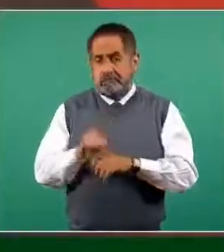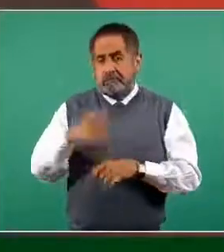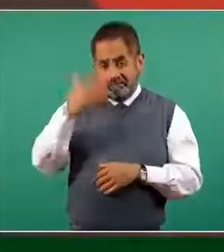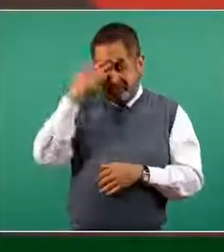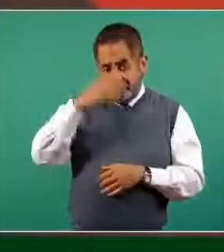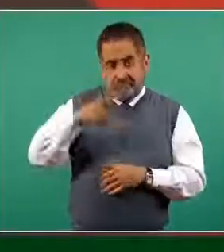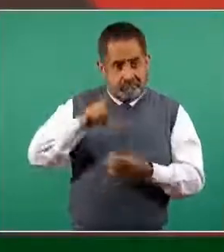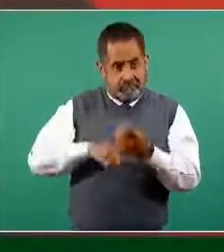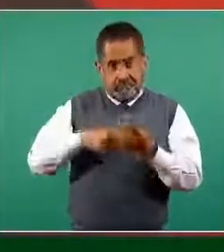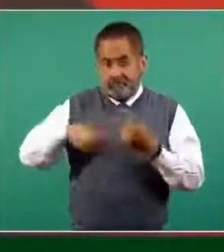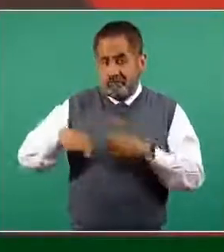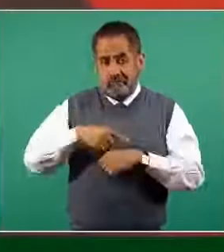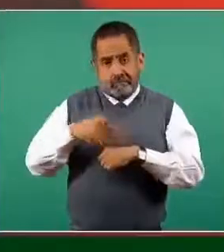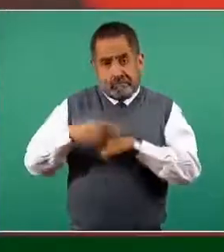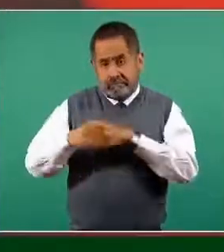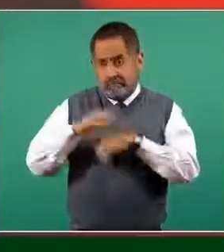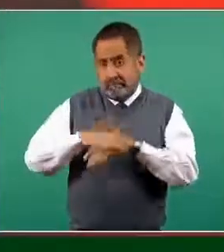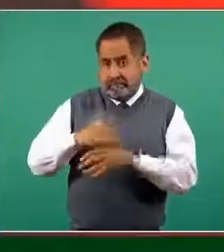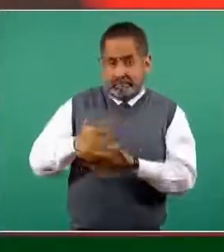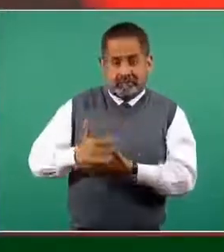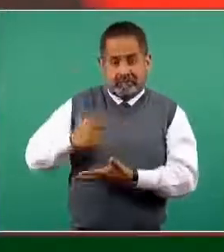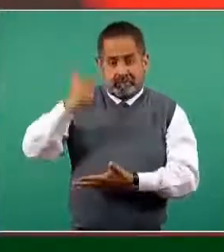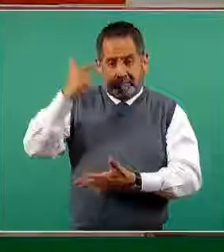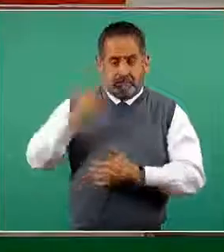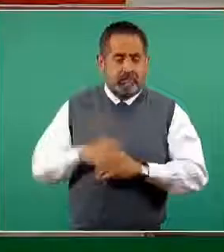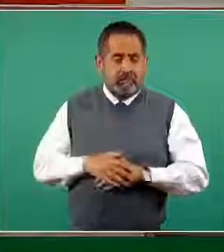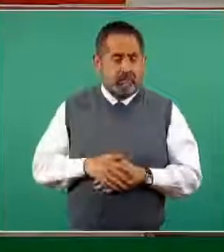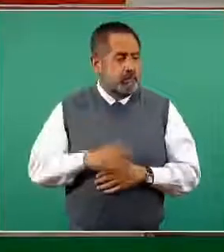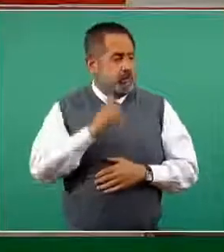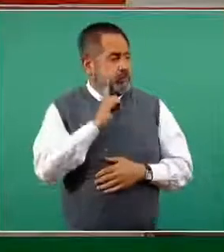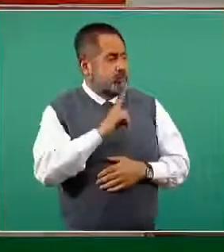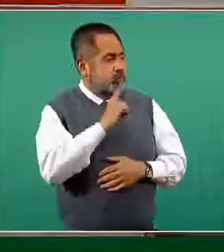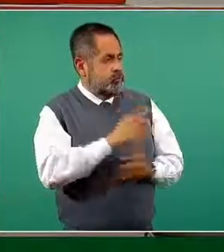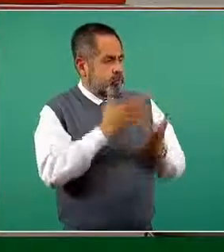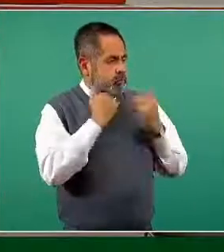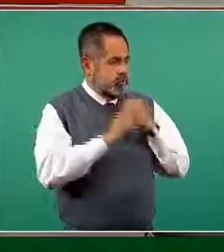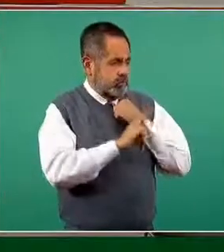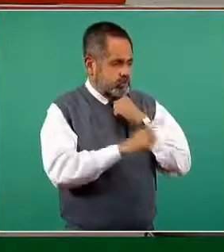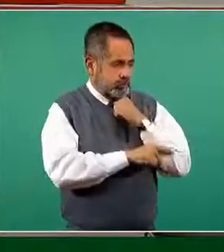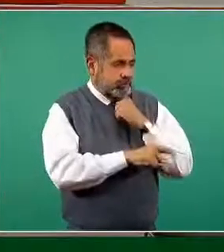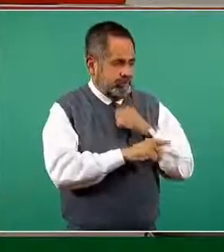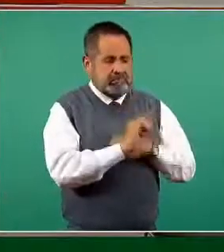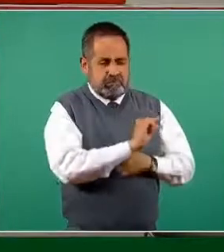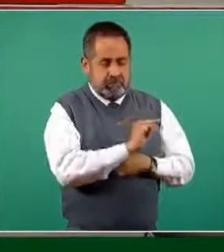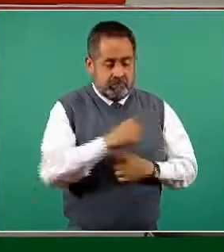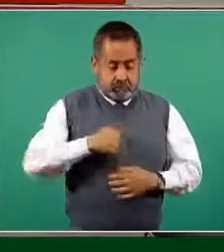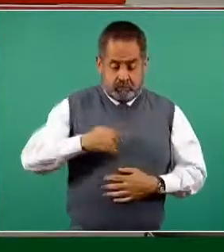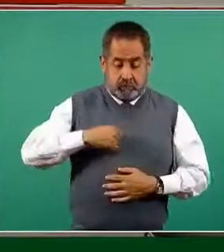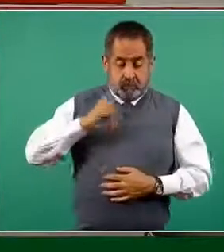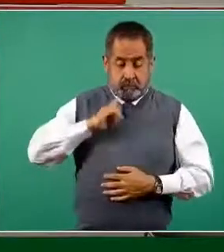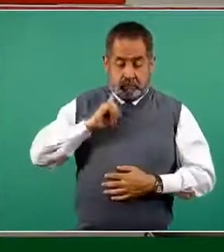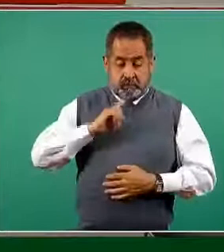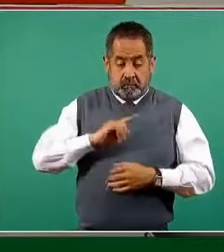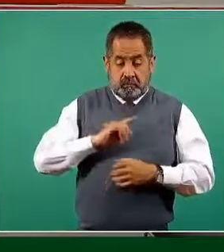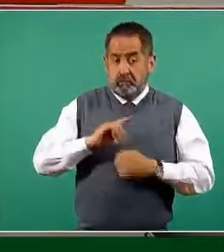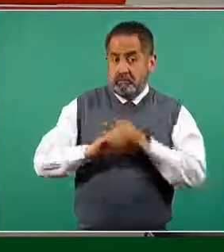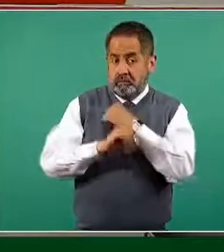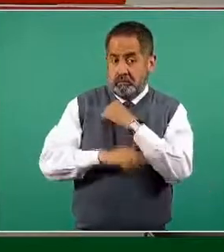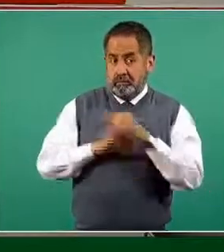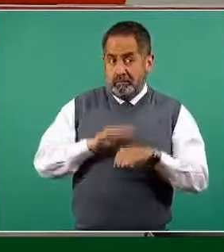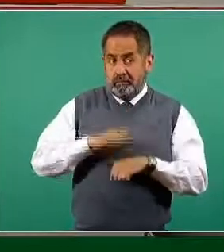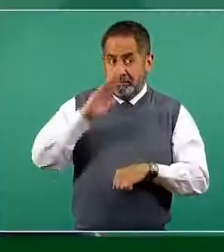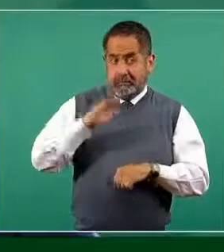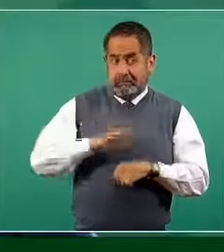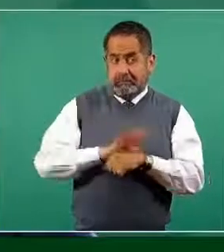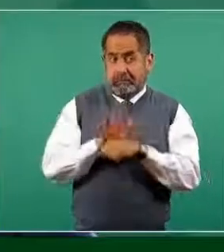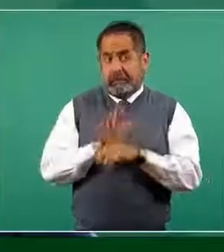ya que el riesgo es mayor que el de una mujer no embarazada, entonces el beneficio supera el riesgo y